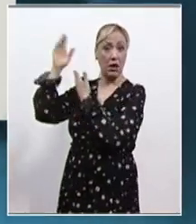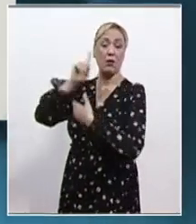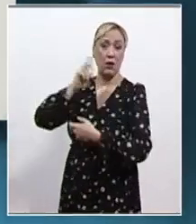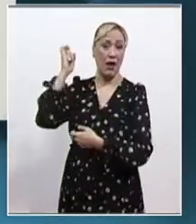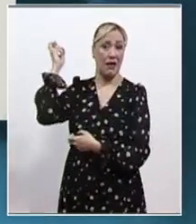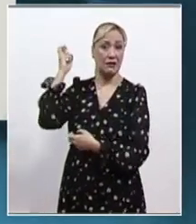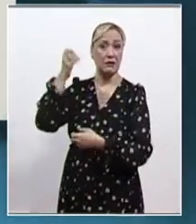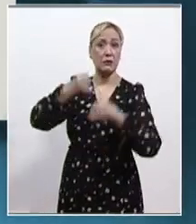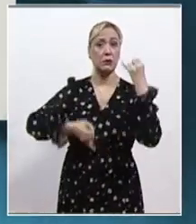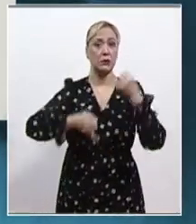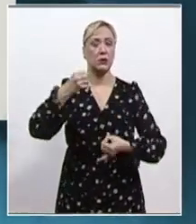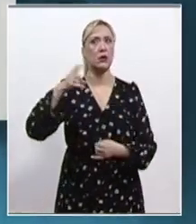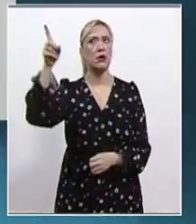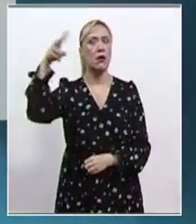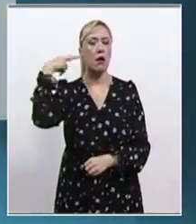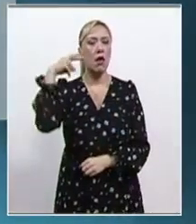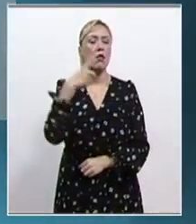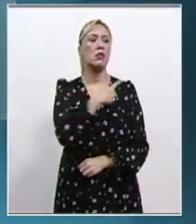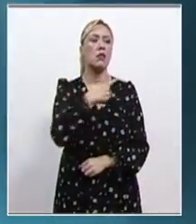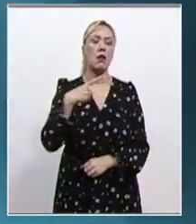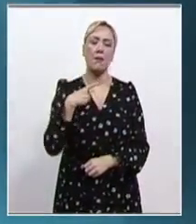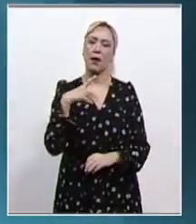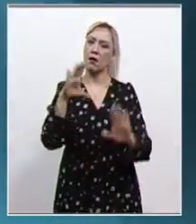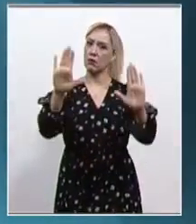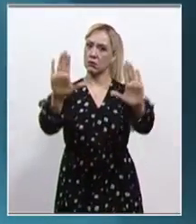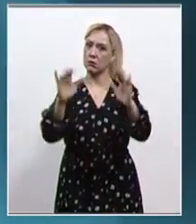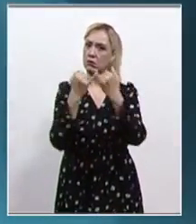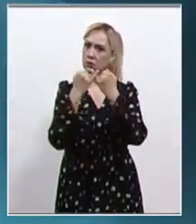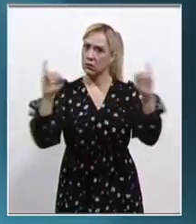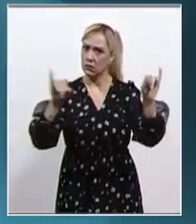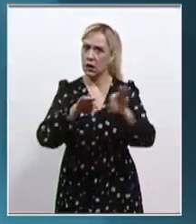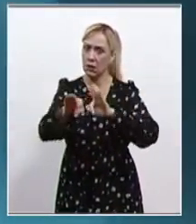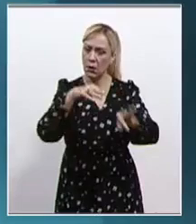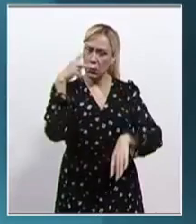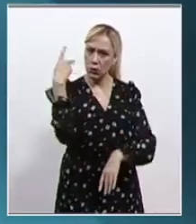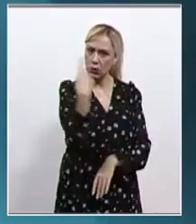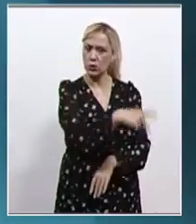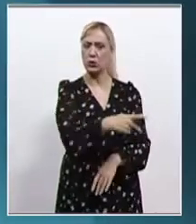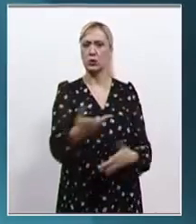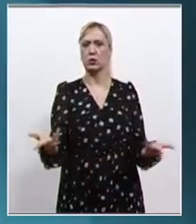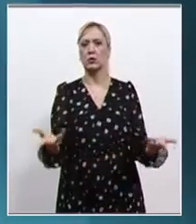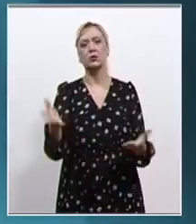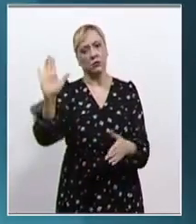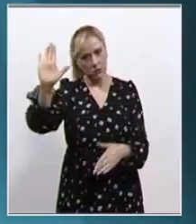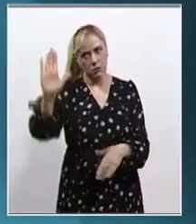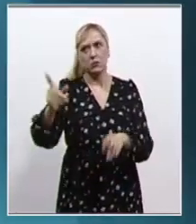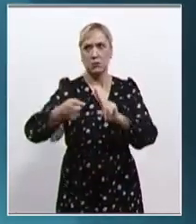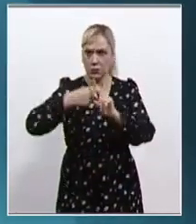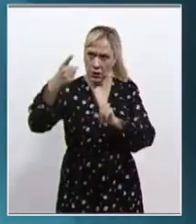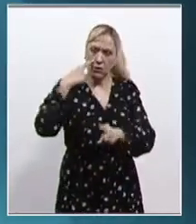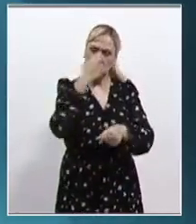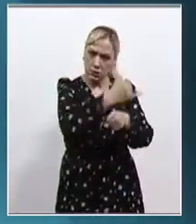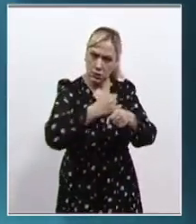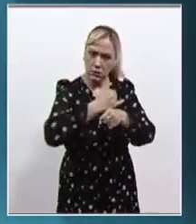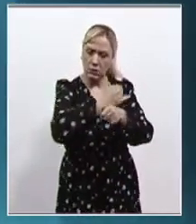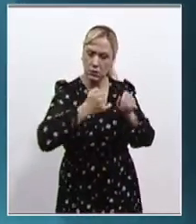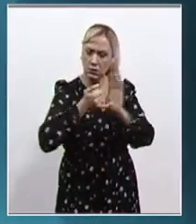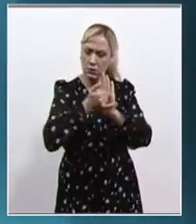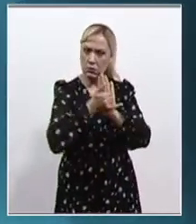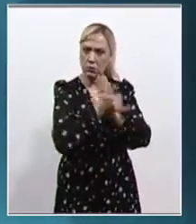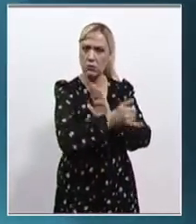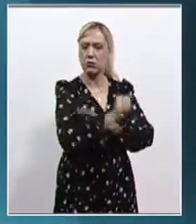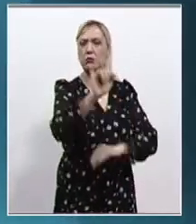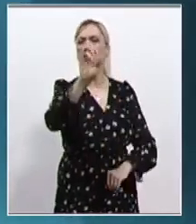que el gobierno de Veracruz garantice la independencia judicial y concluya las investigaciones o procesos en su contra por ser un claro ataque